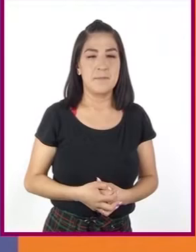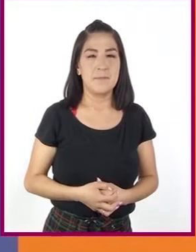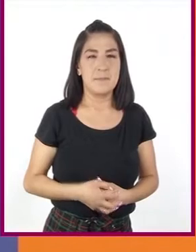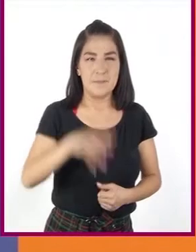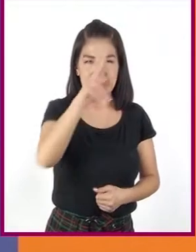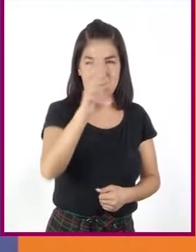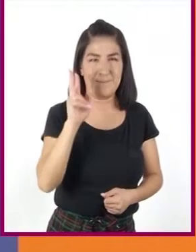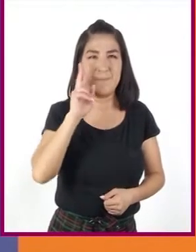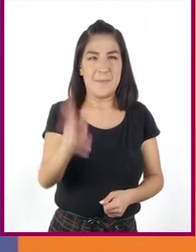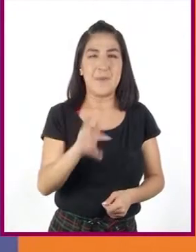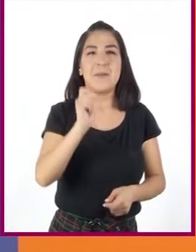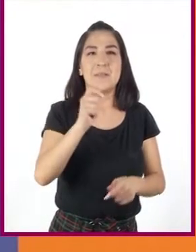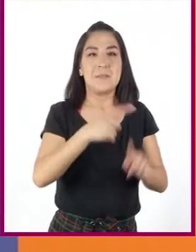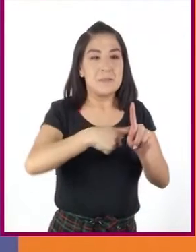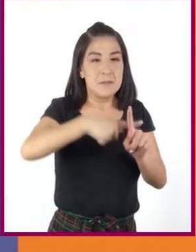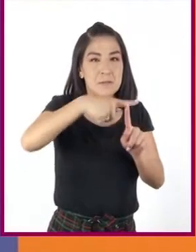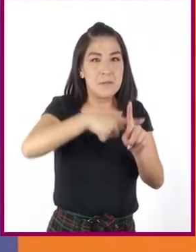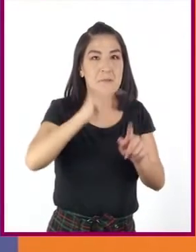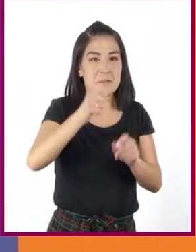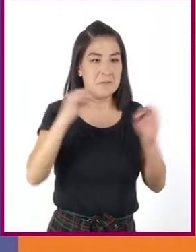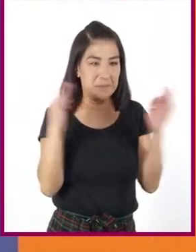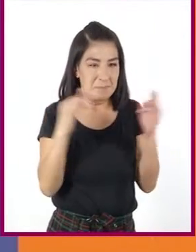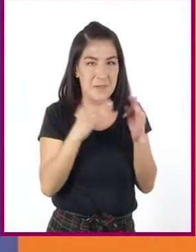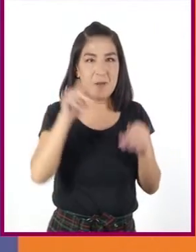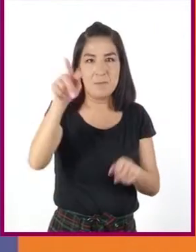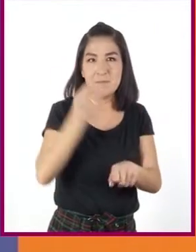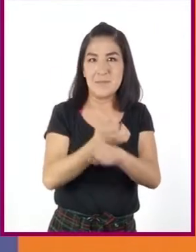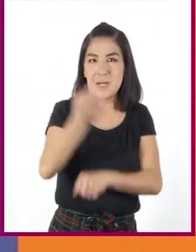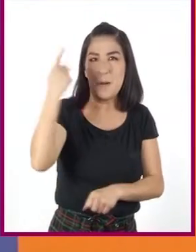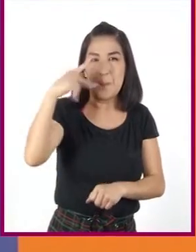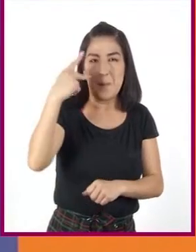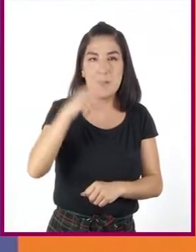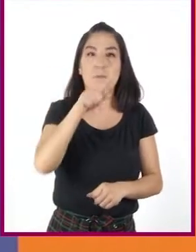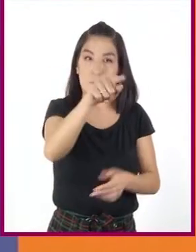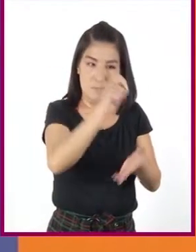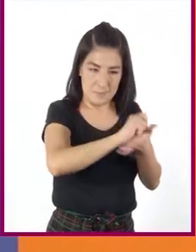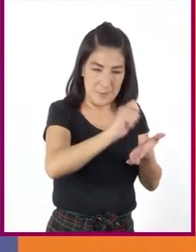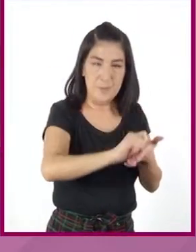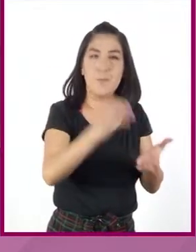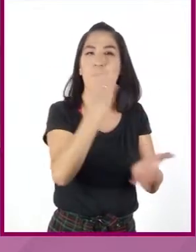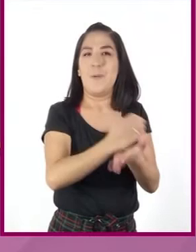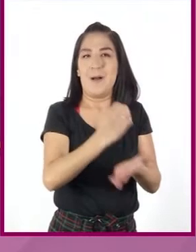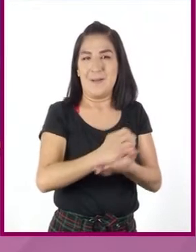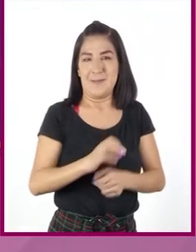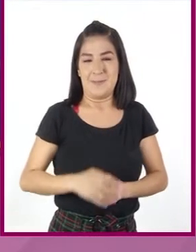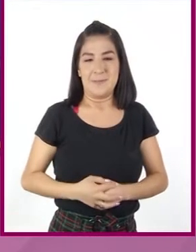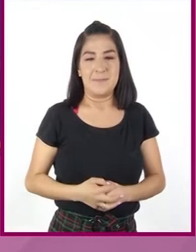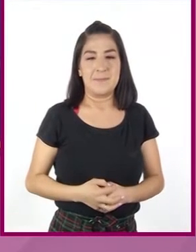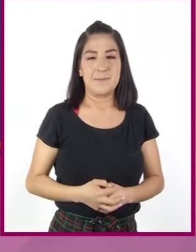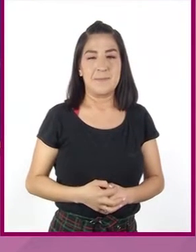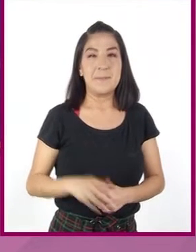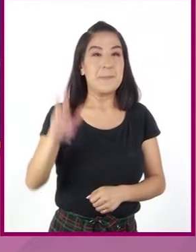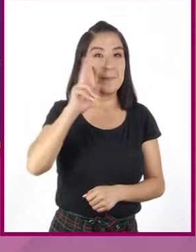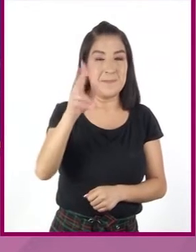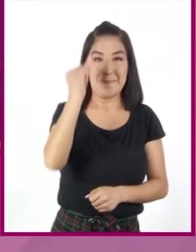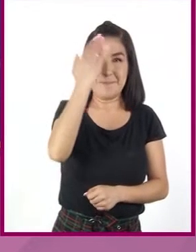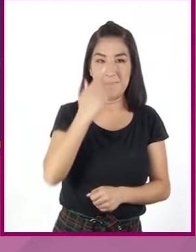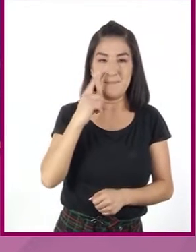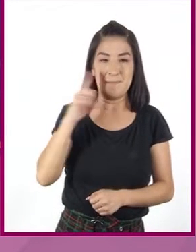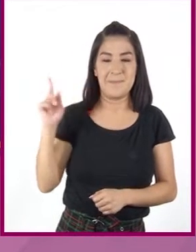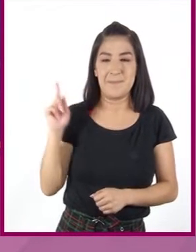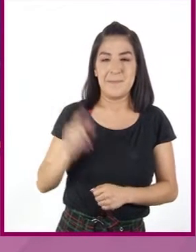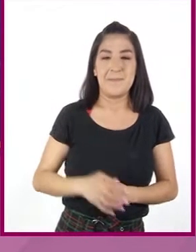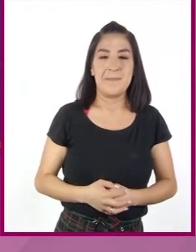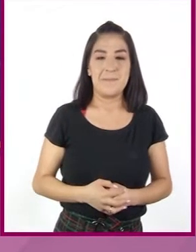¿Lograron identificar la temperatura del estado de Puebla? Apúntenla en su libreta. En esta imagen se